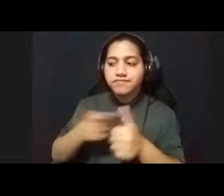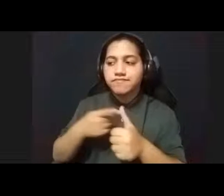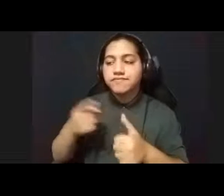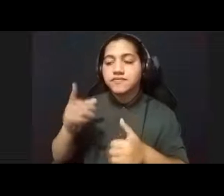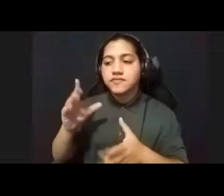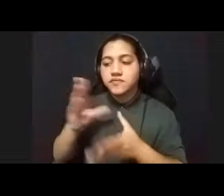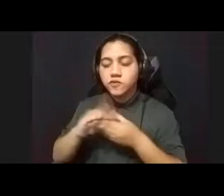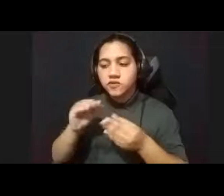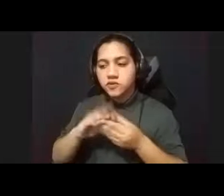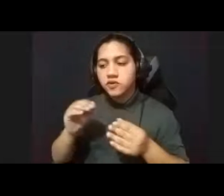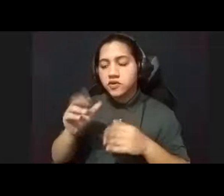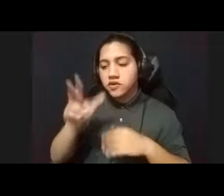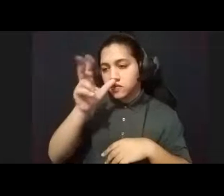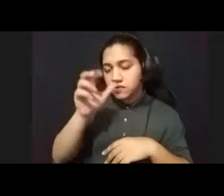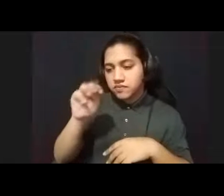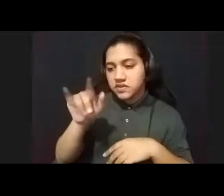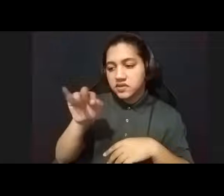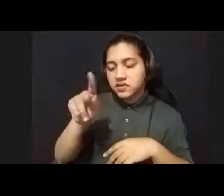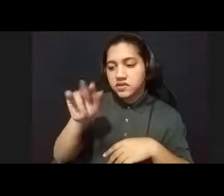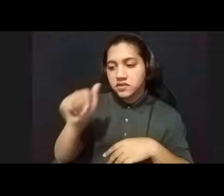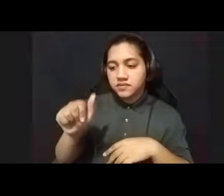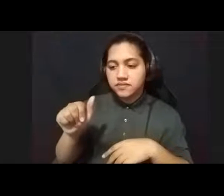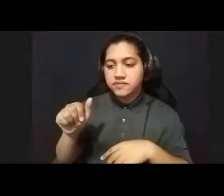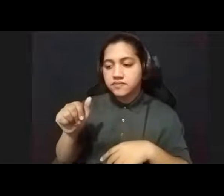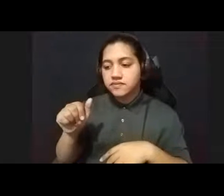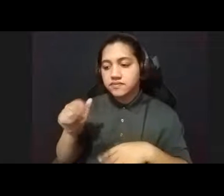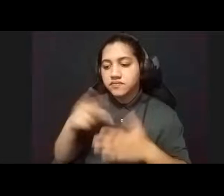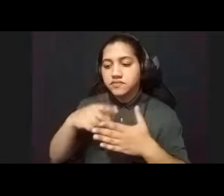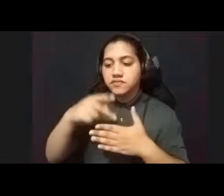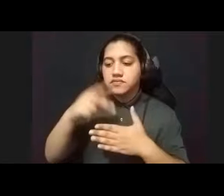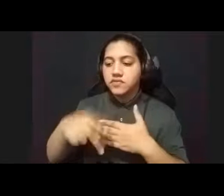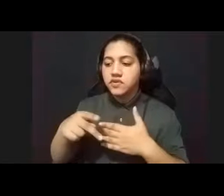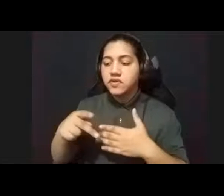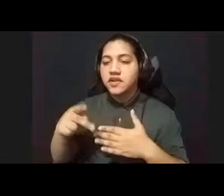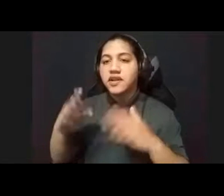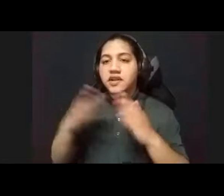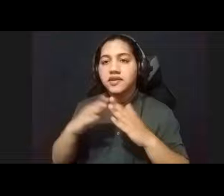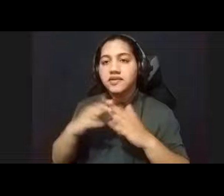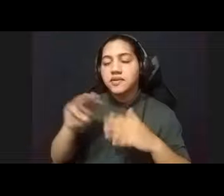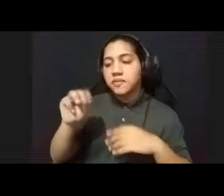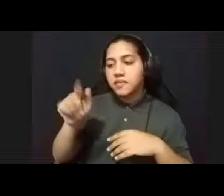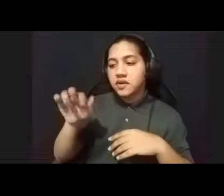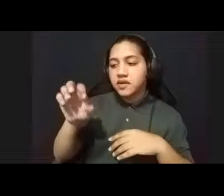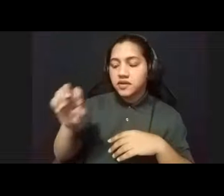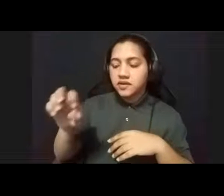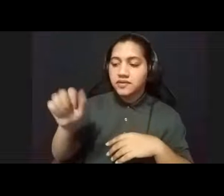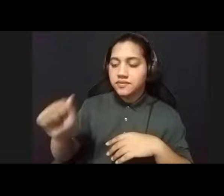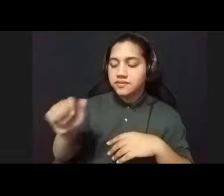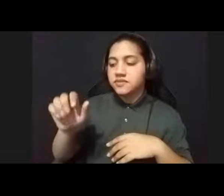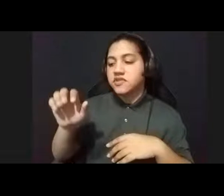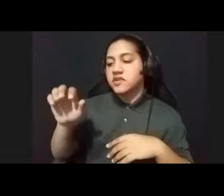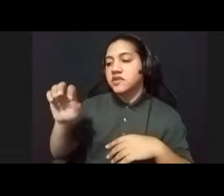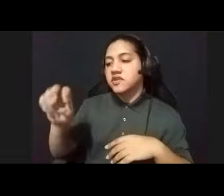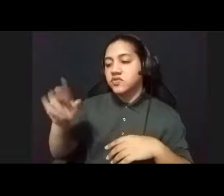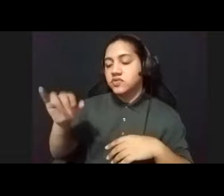cuento de la cucarachita Martina fue en el programa La Casa de María Chusema. En el mismo estuvimos más de 25